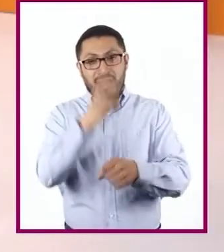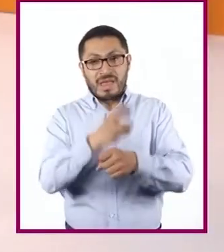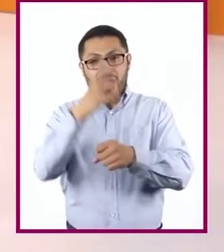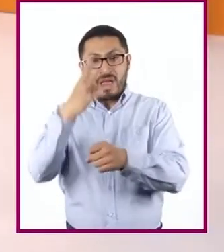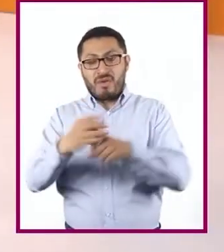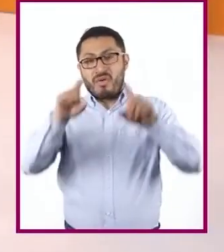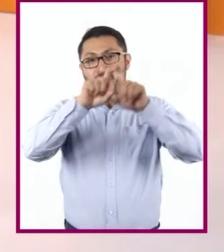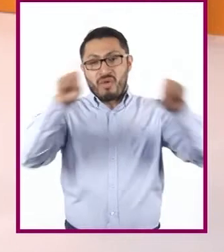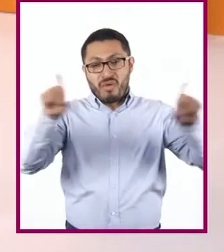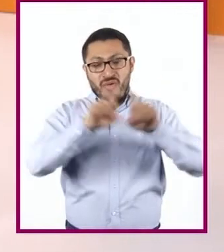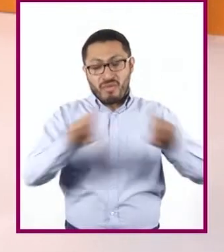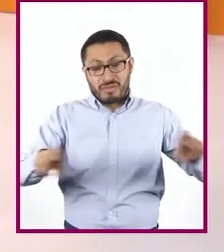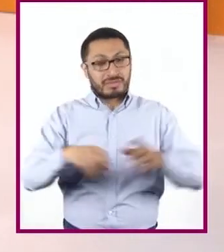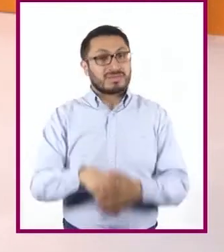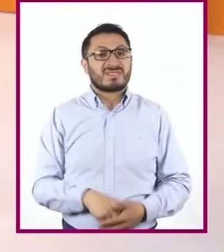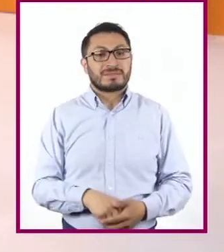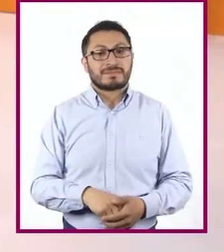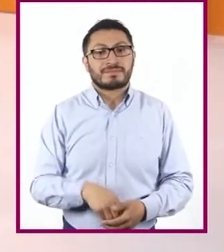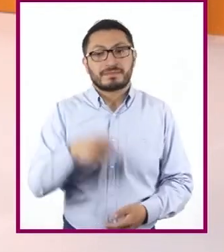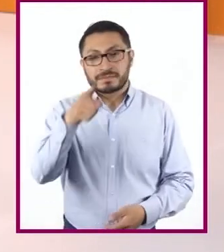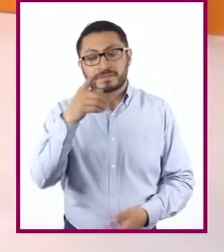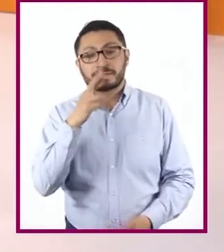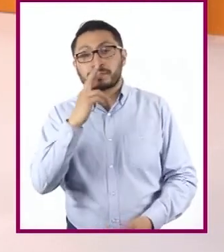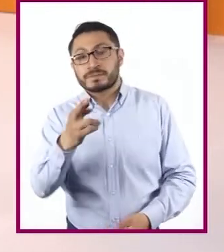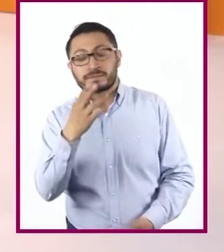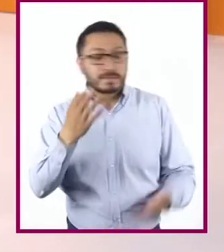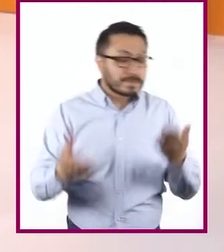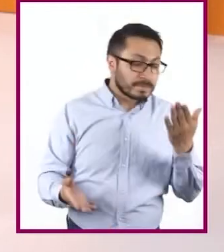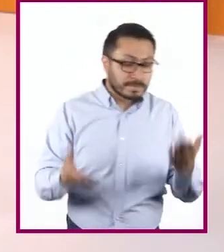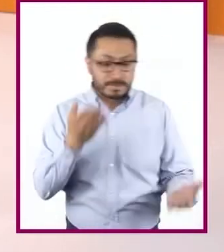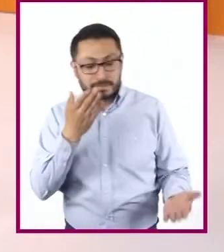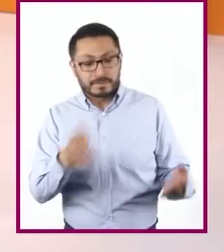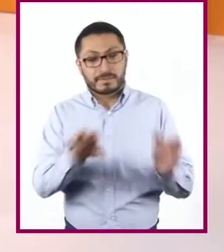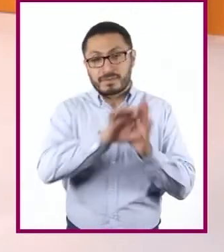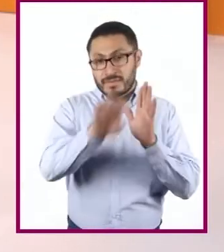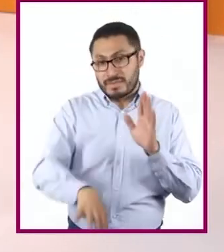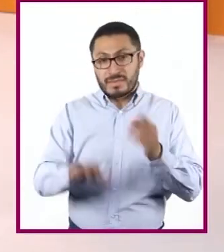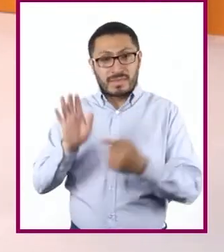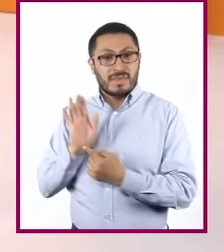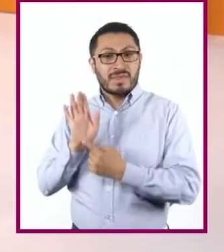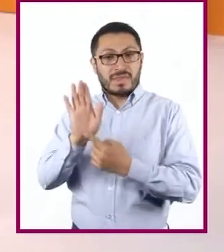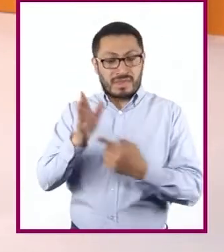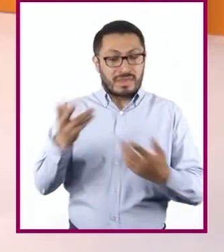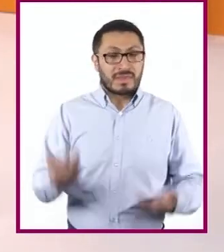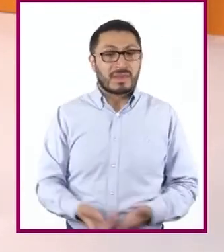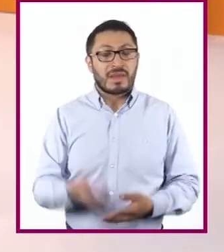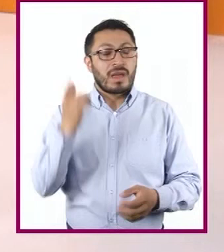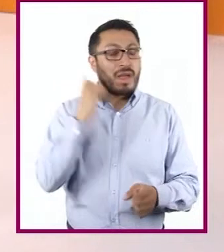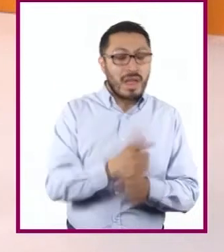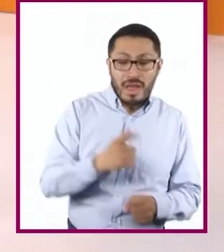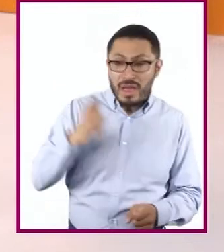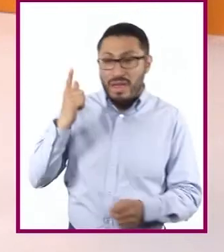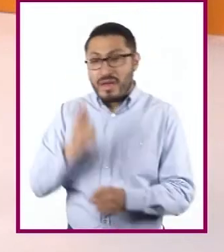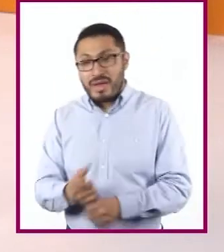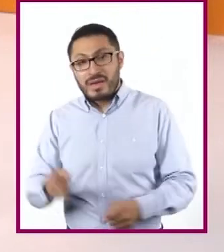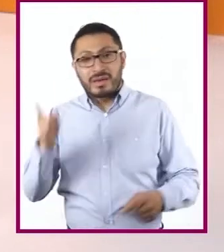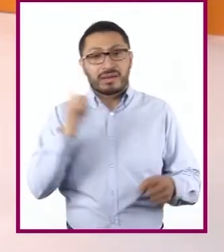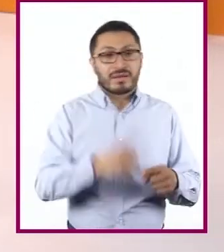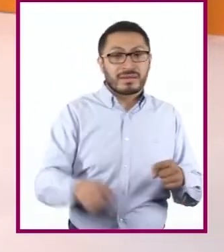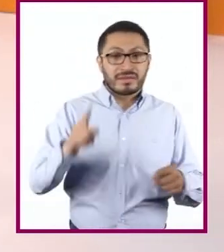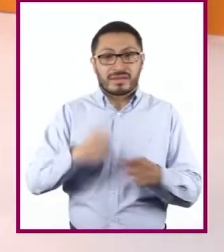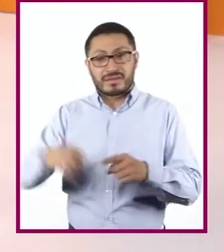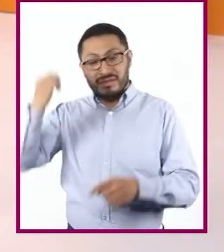párrafo del artículo. Comparen sus respuestas con el siguiente ejemplo. Identificar y distinguir las